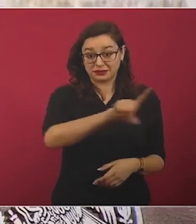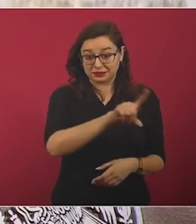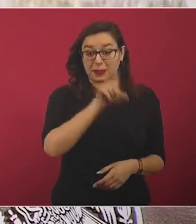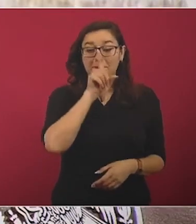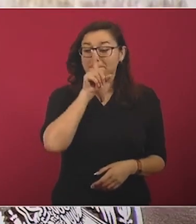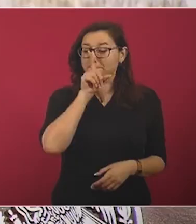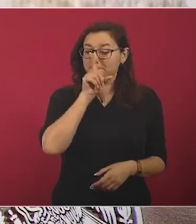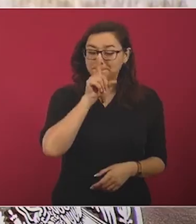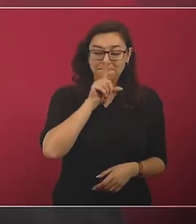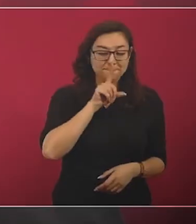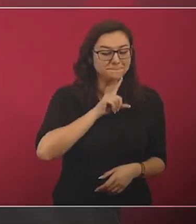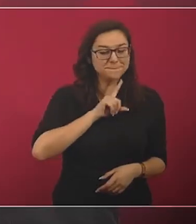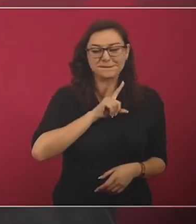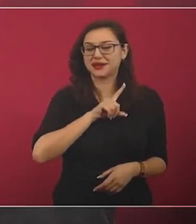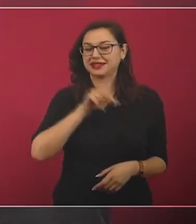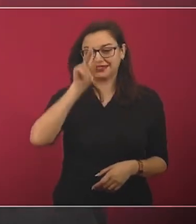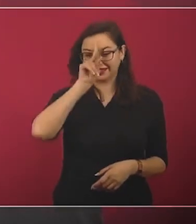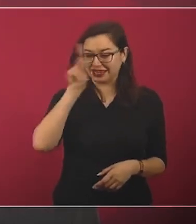tan